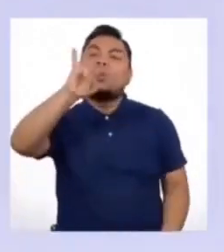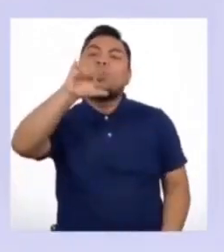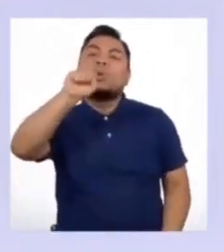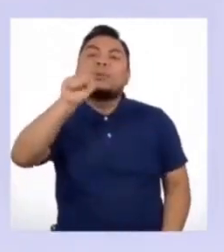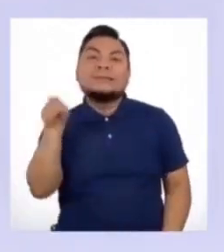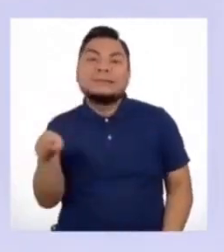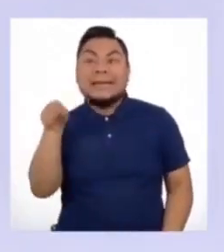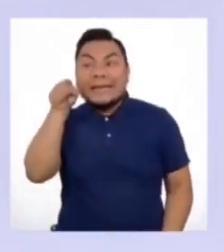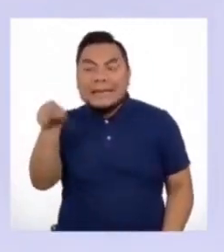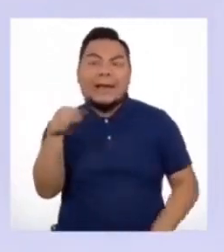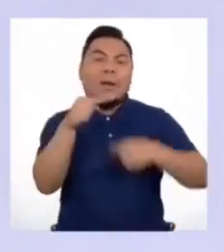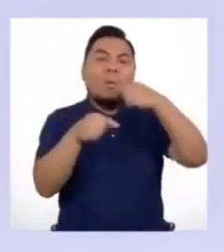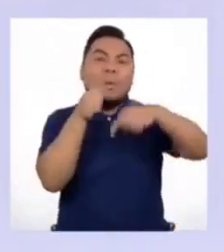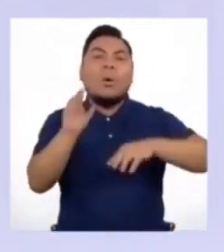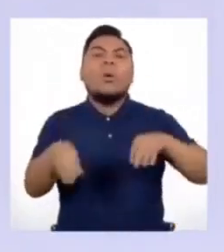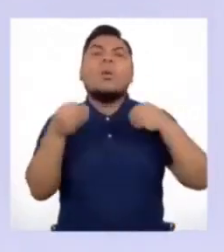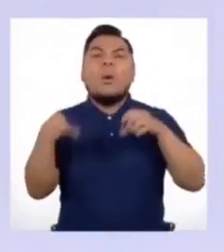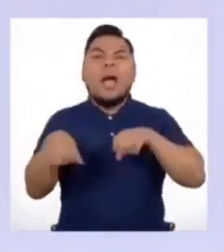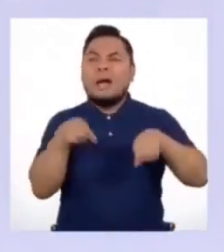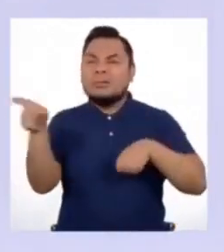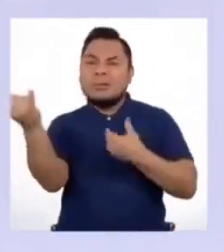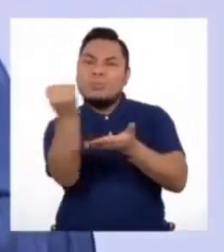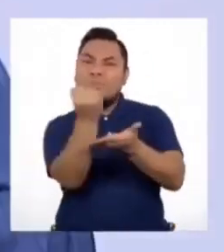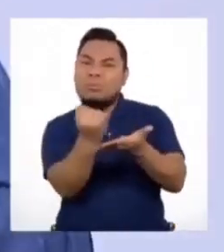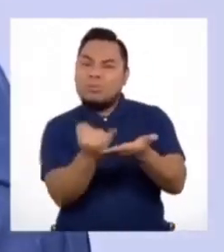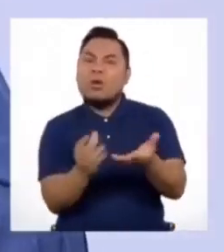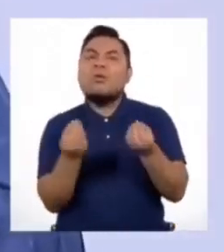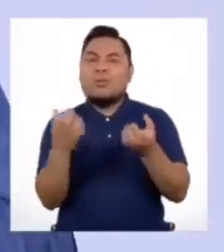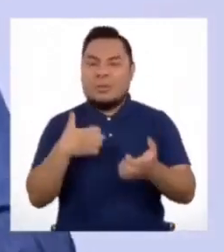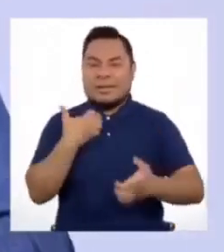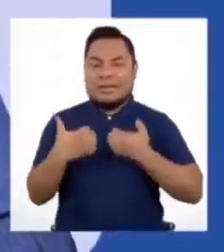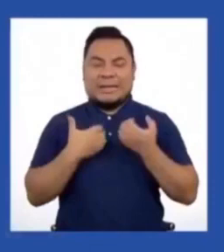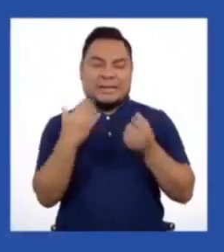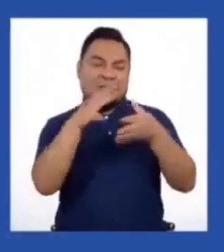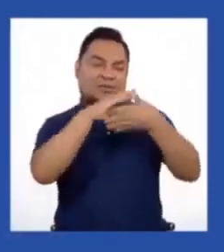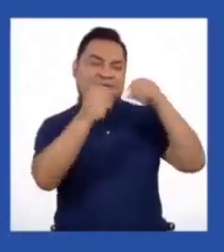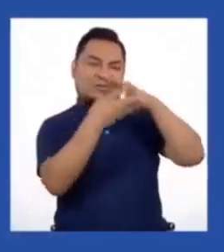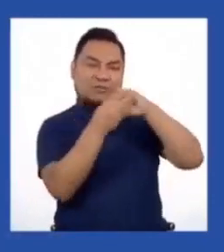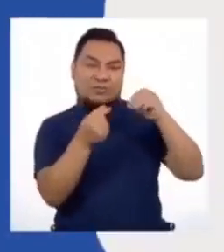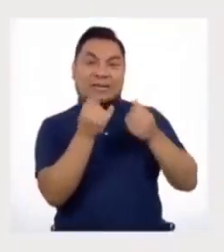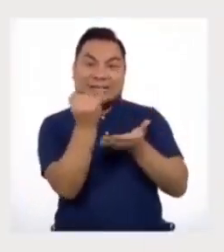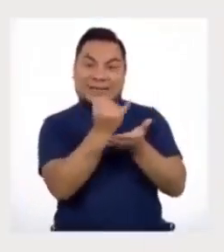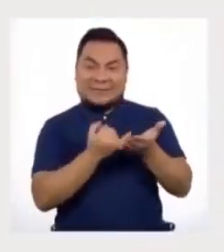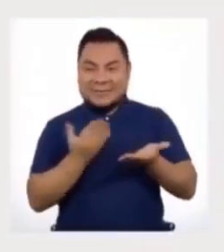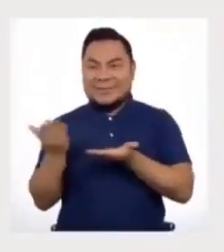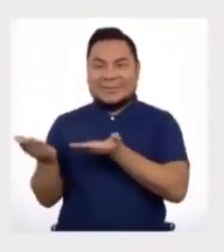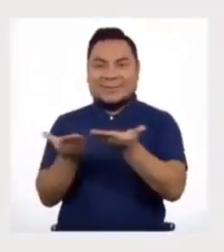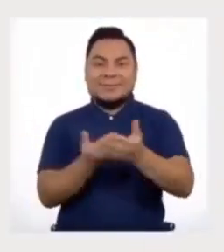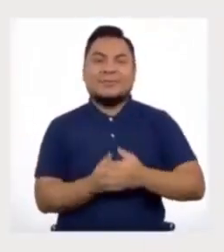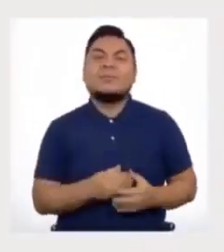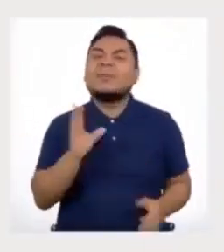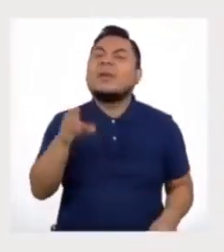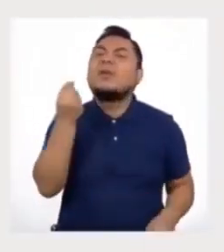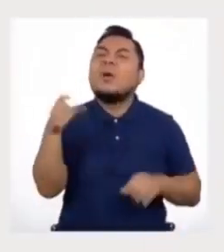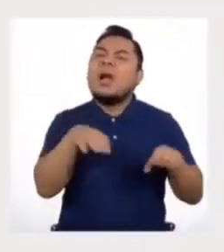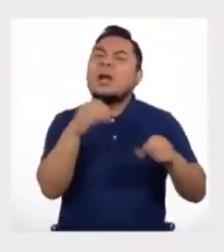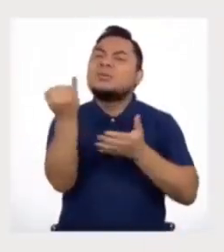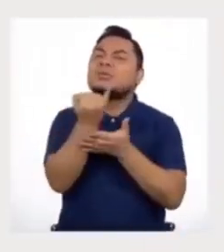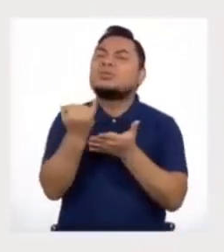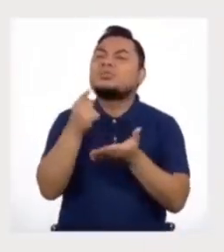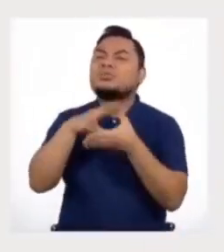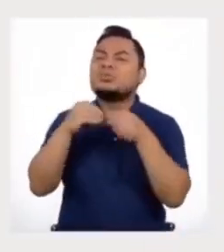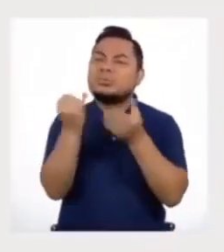nos va a contar cómo usa el recurso del dibujo para sus personajes en las historietas. ¿Cómo creas tus dibujos en